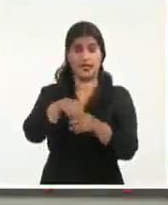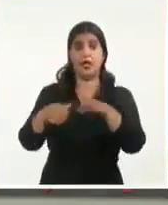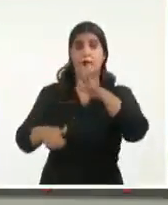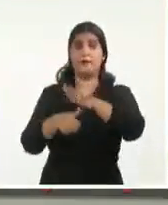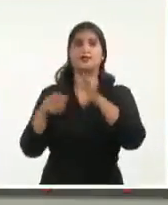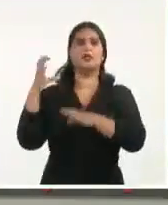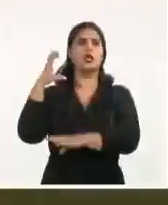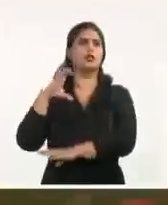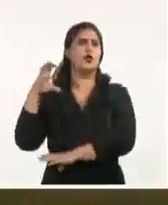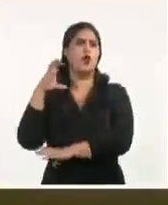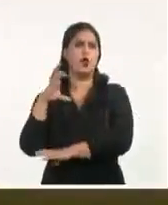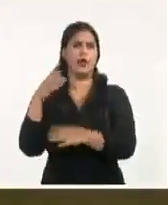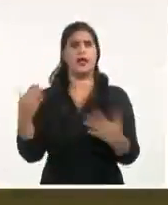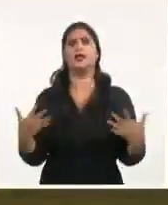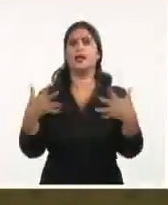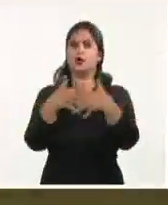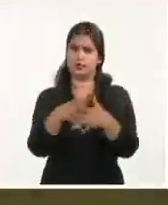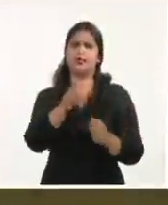OTAN.